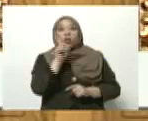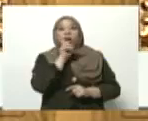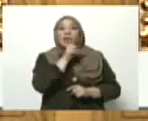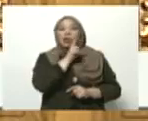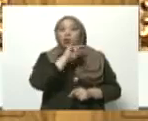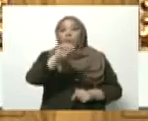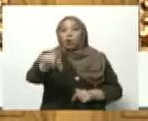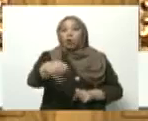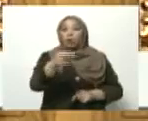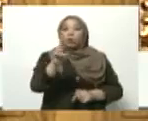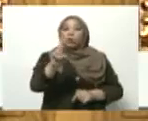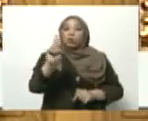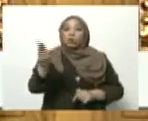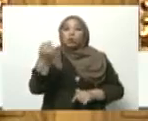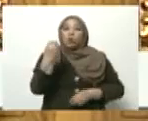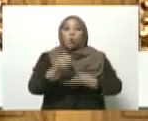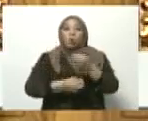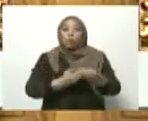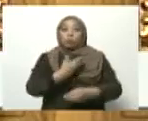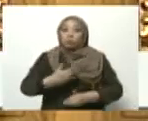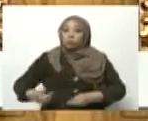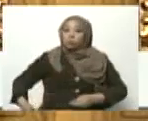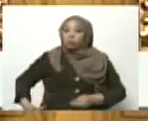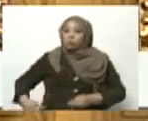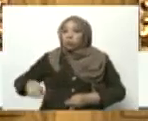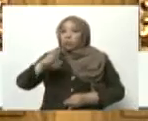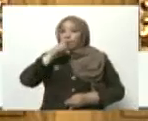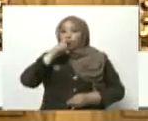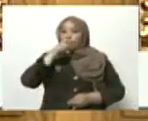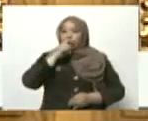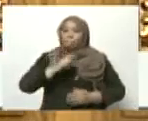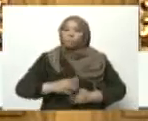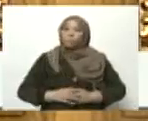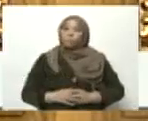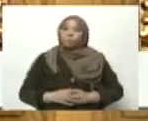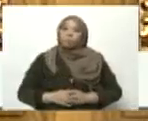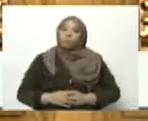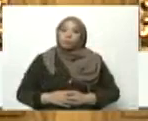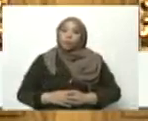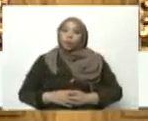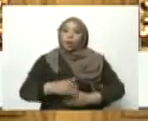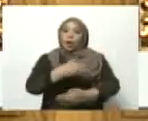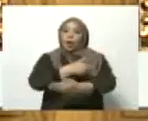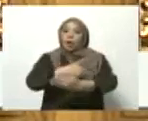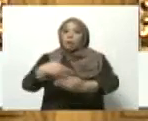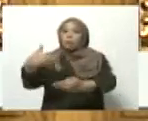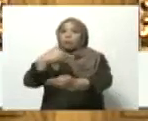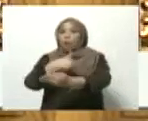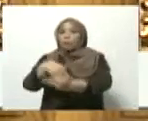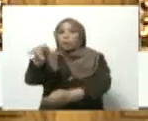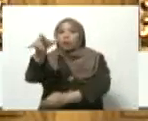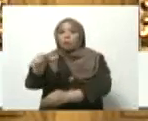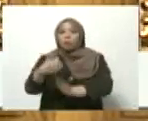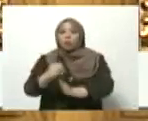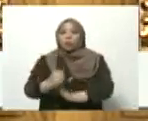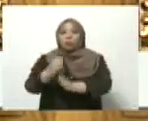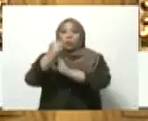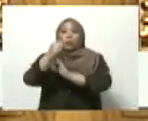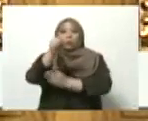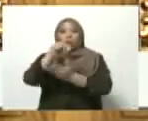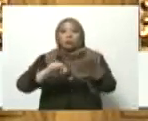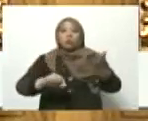para asesinar al presidente Maduro, a la dirigencia nacional, pero entiéndase bien, a miles de dirigentes regionales y locales, porque ese contrato